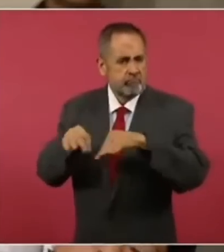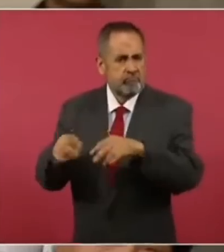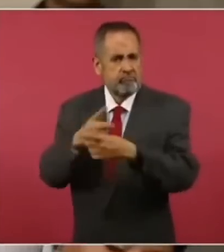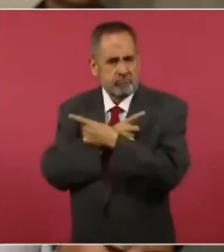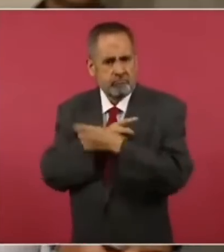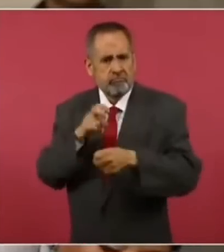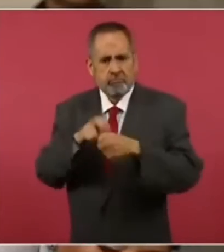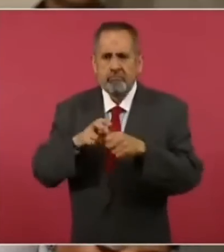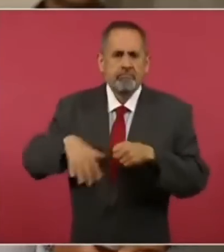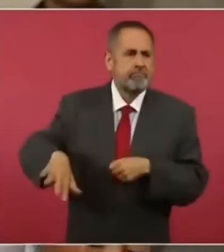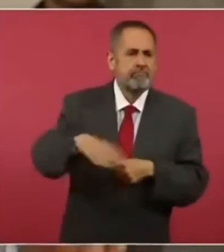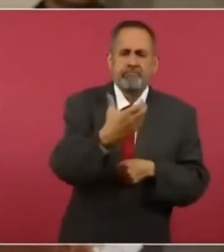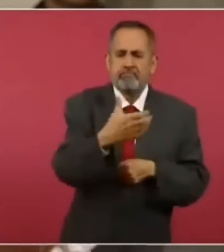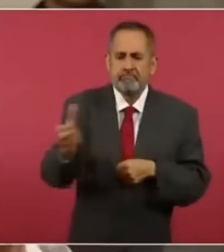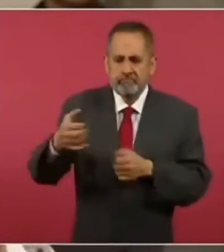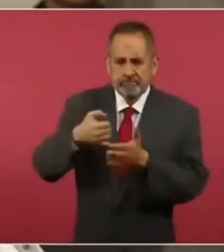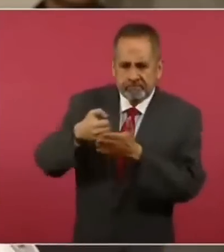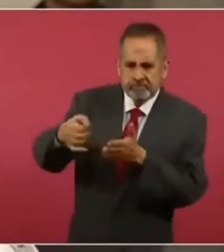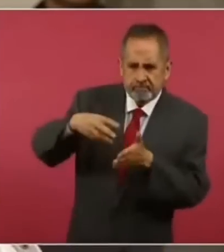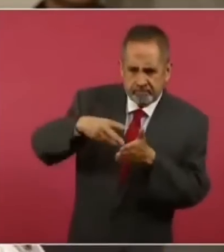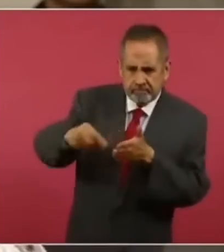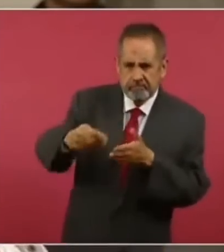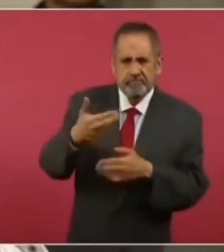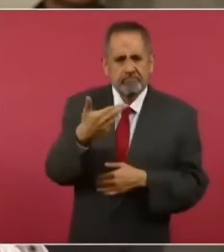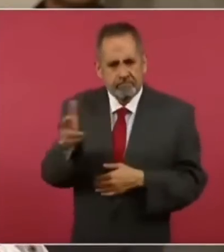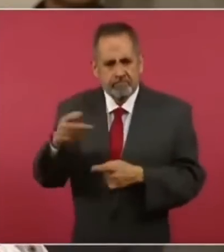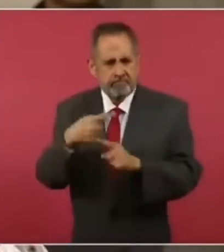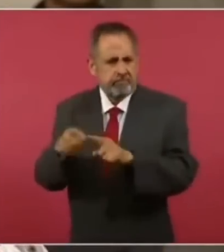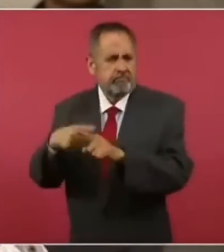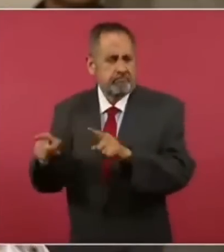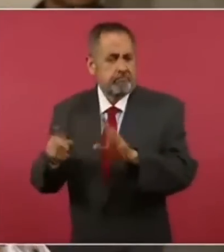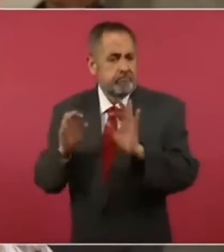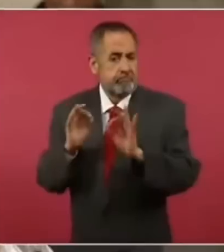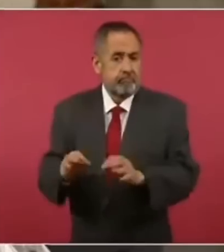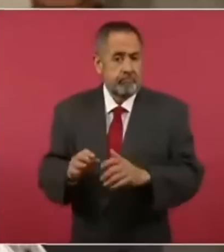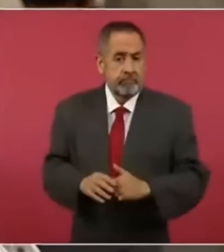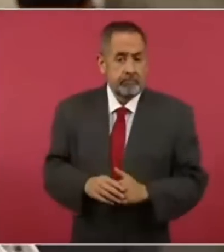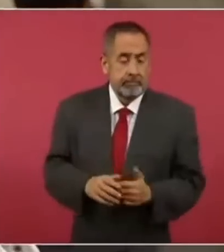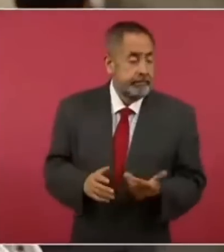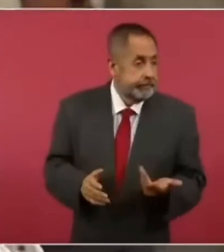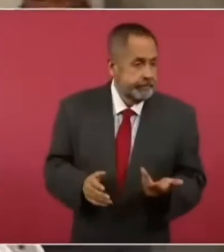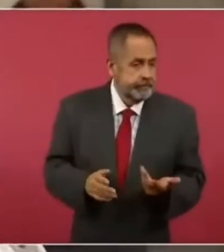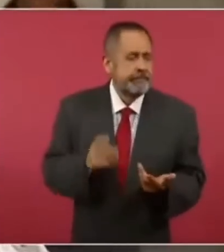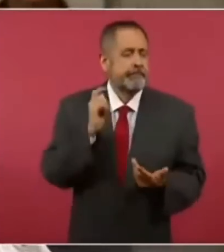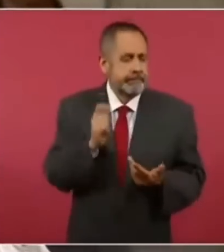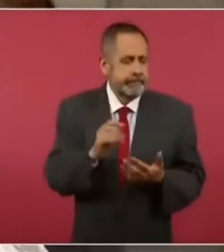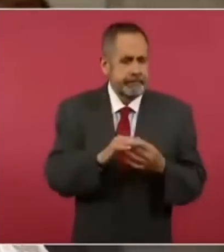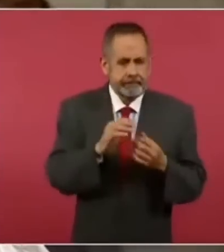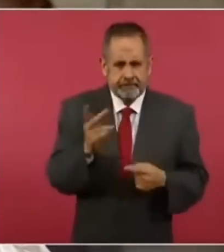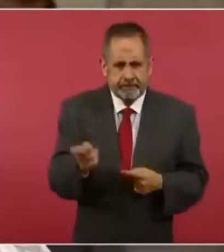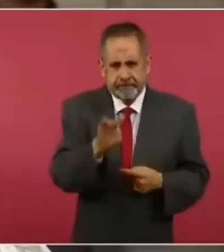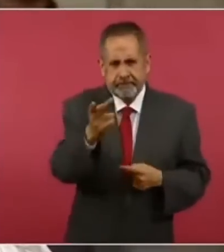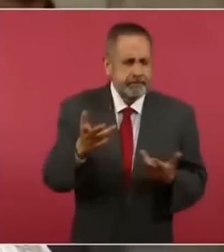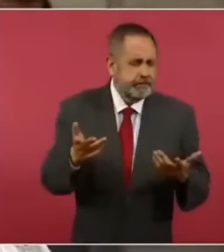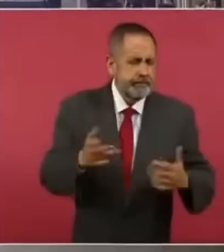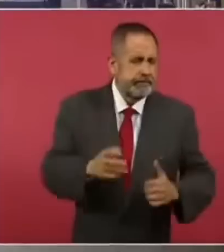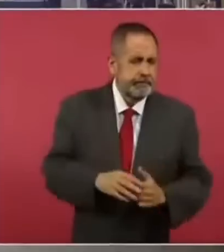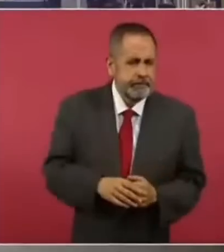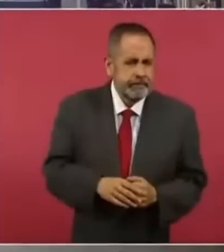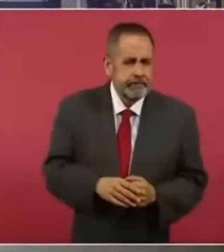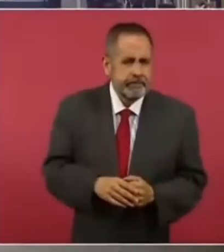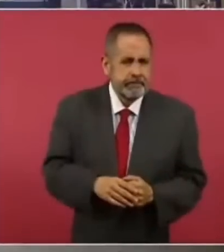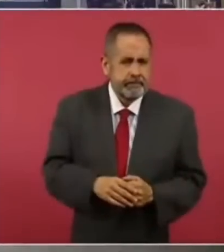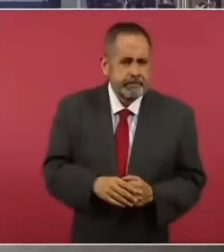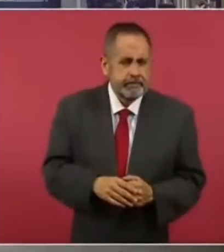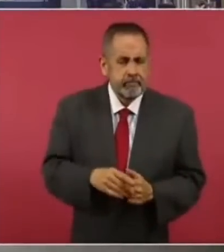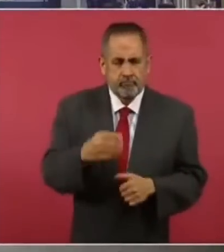en los campos de cultivo, en los restaurantes. Y esto como contexto para preguntarle si